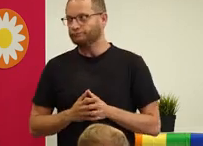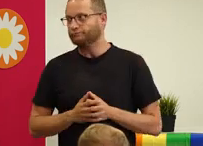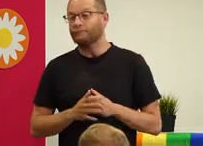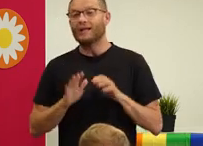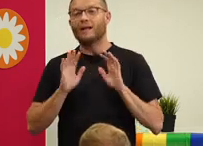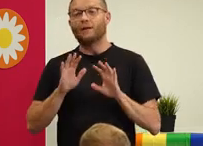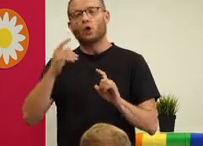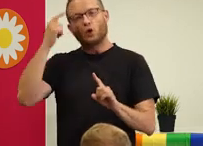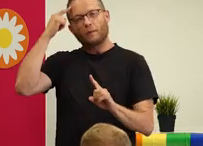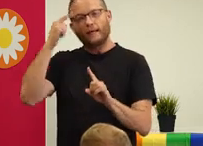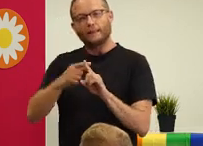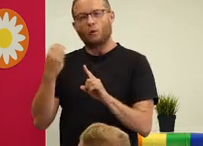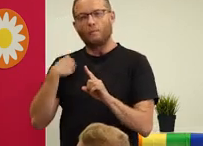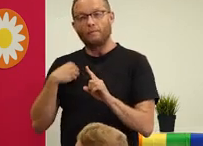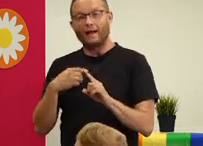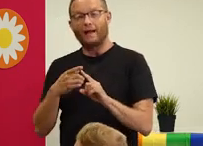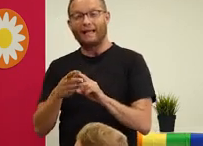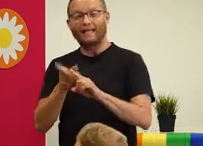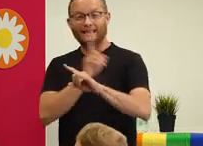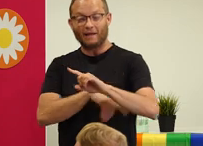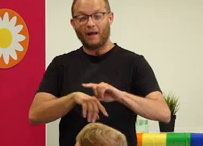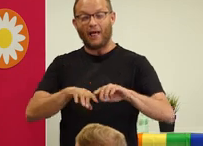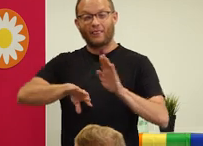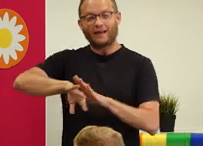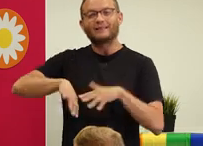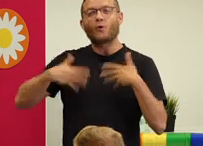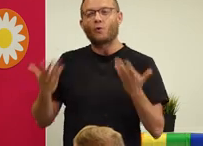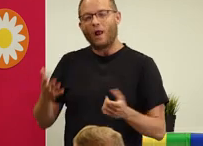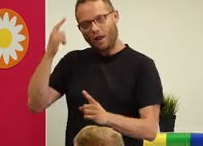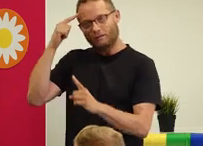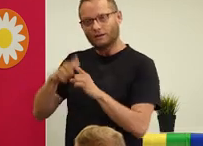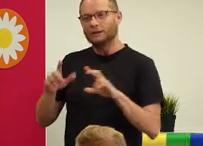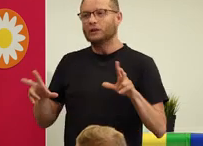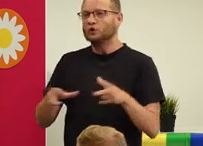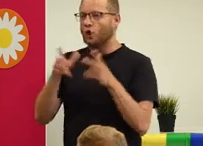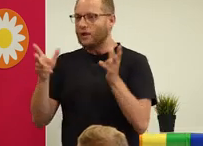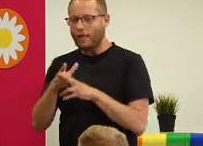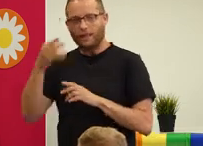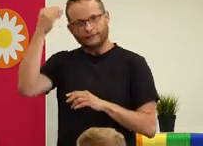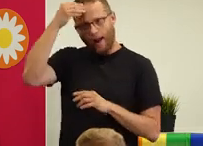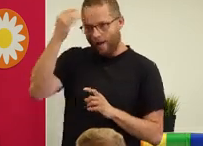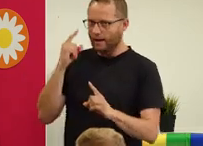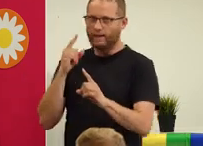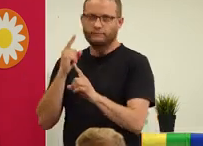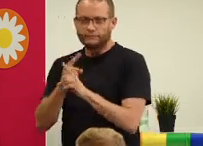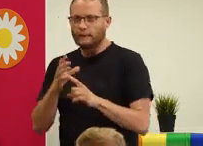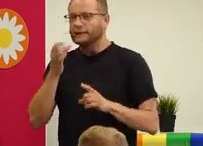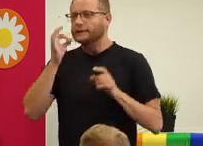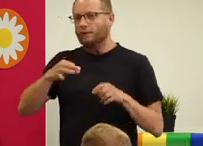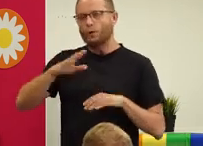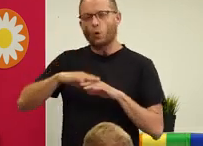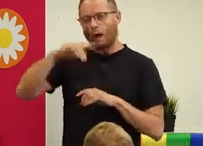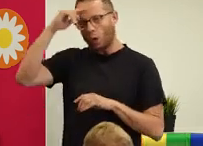embargo, el objetivo de la extrema derecha siempre es las sociedades árabes, siempre es la